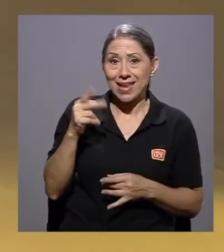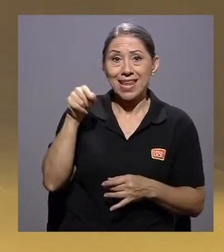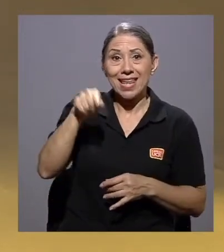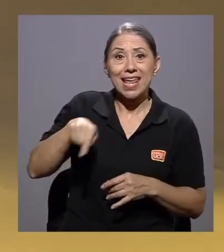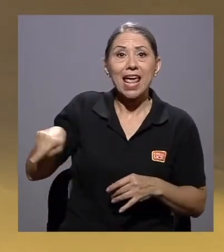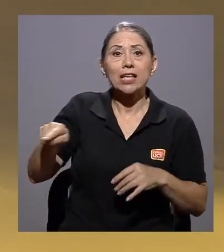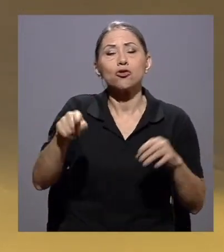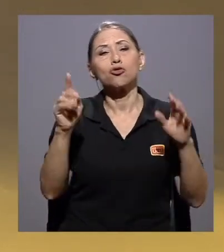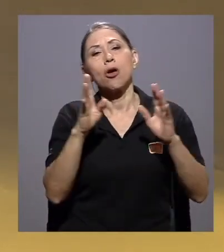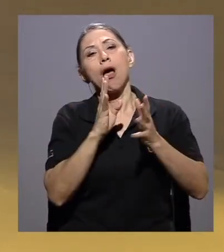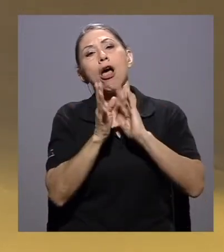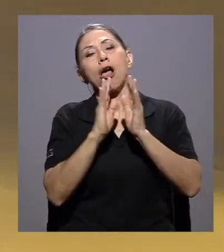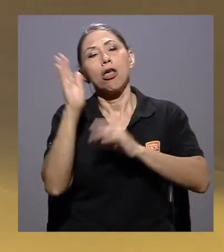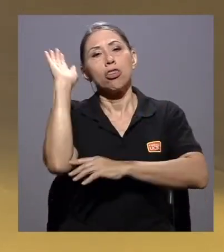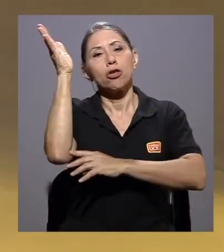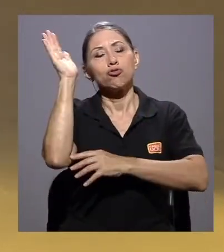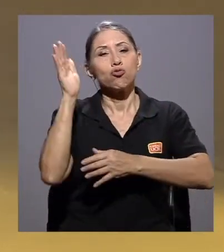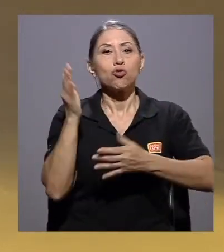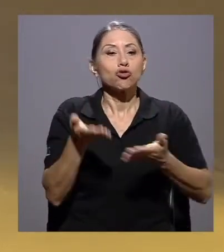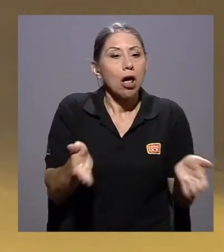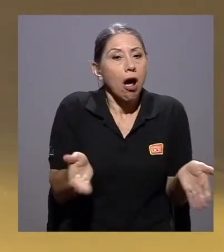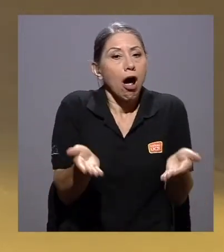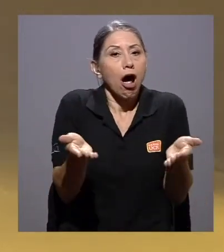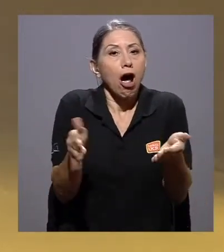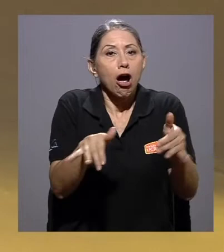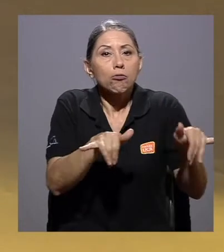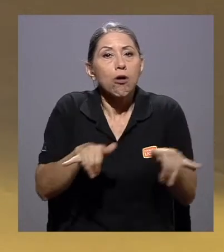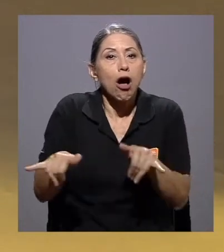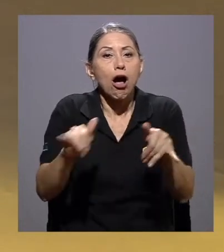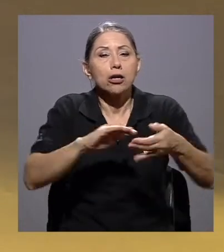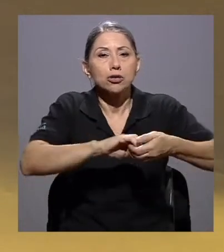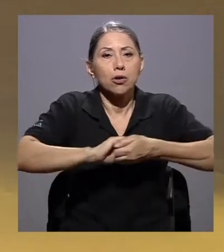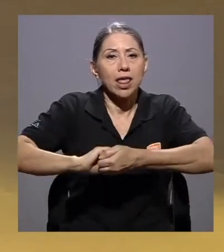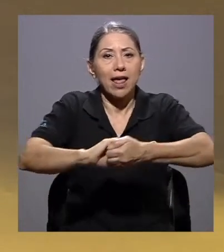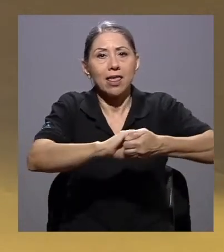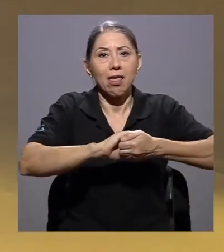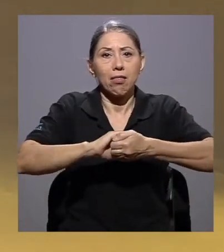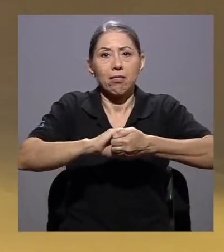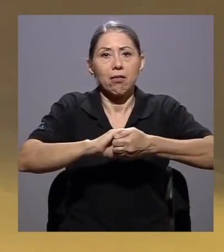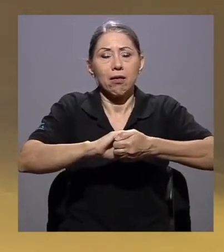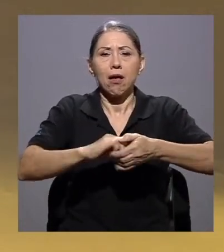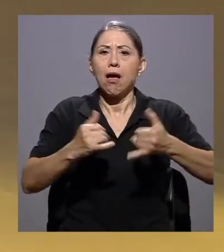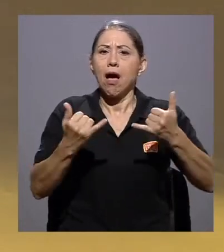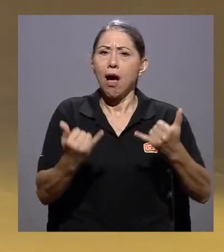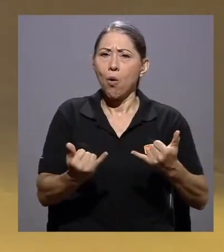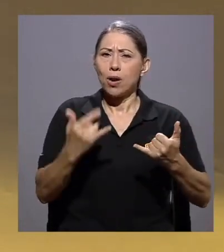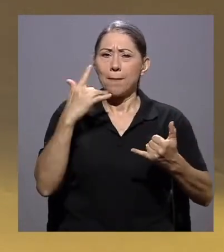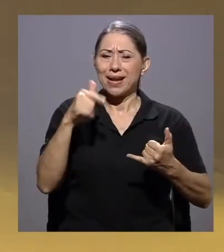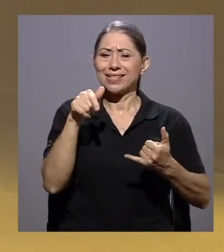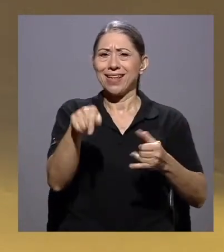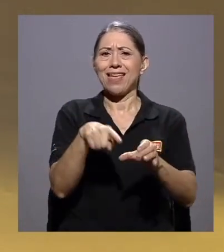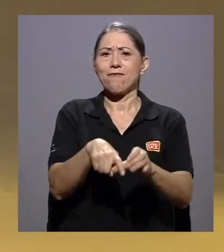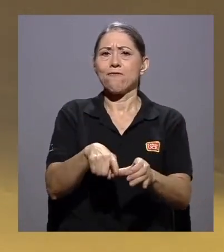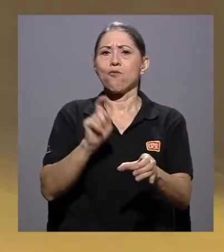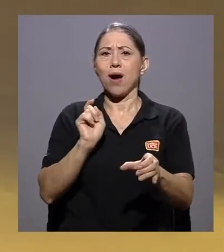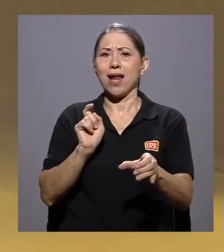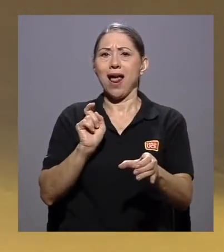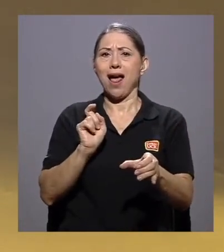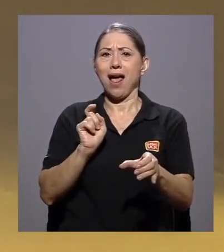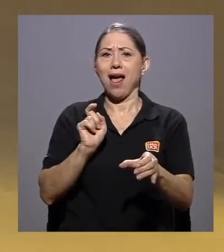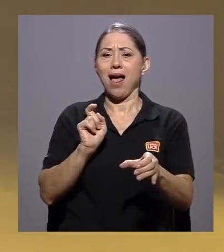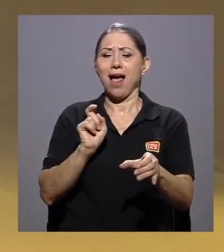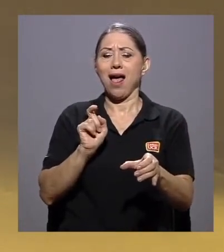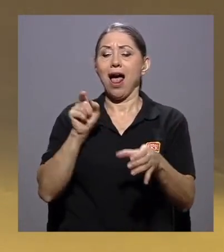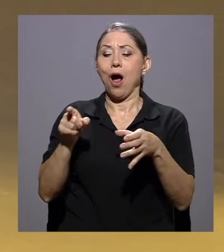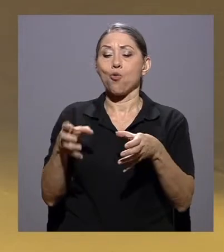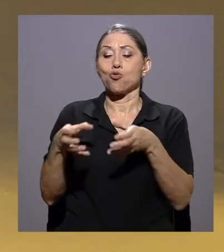solidaridad que al fin y al cabo en este momento parece que deja fuera al sector que ya previamente estaba excluido, que es el